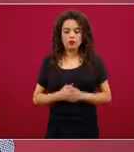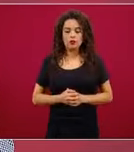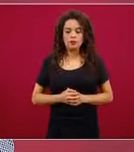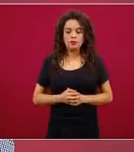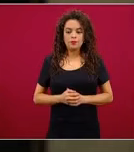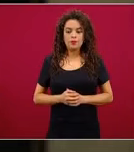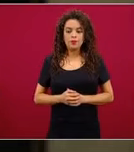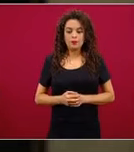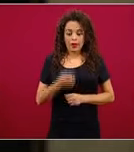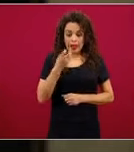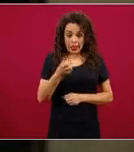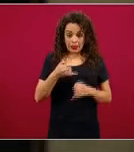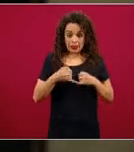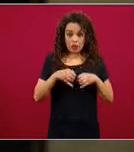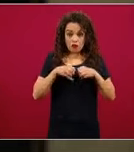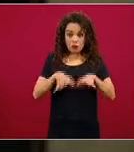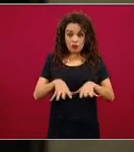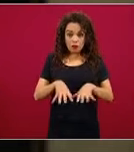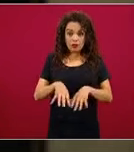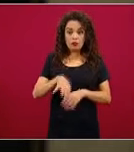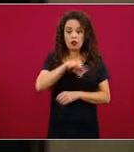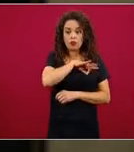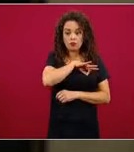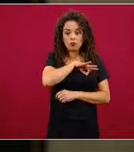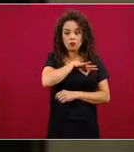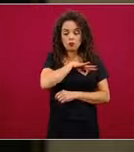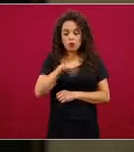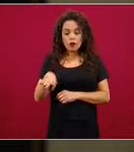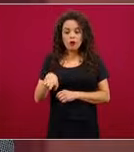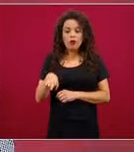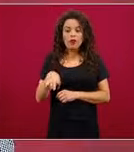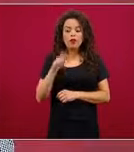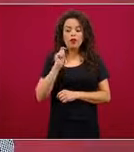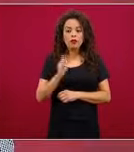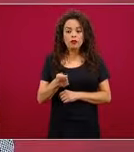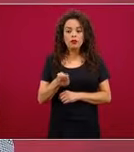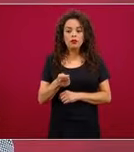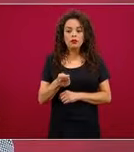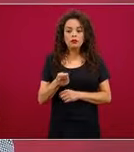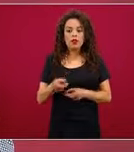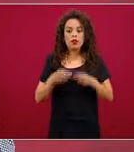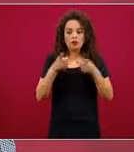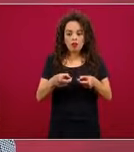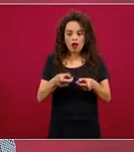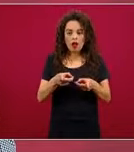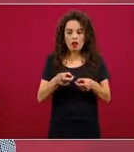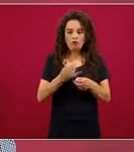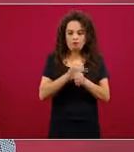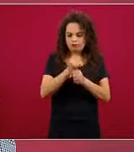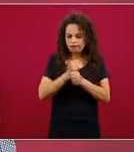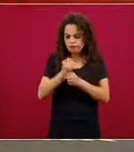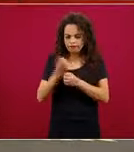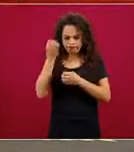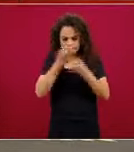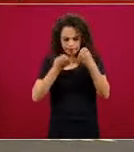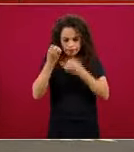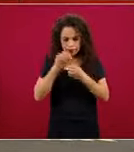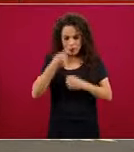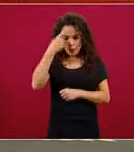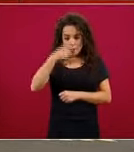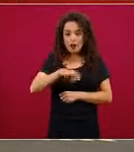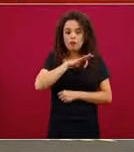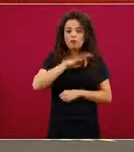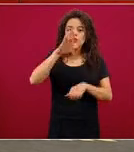esta información precisamente pueda ser en su momento de insumo y de análisis para poder cada vez